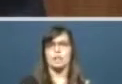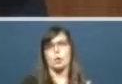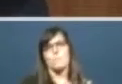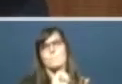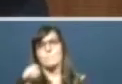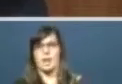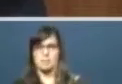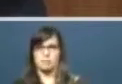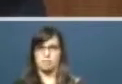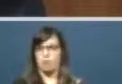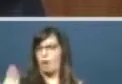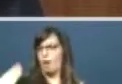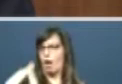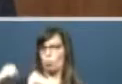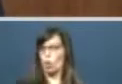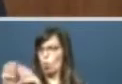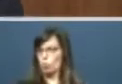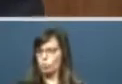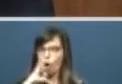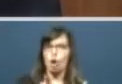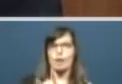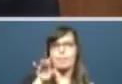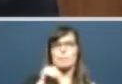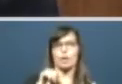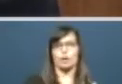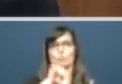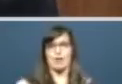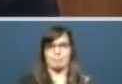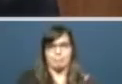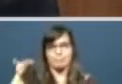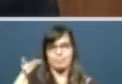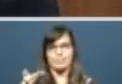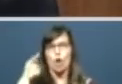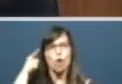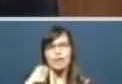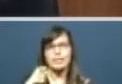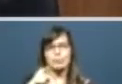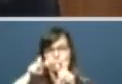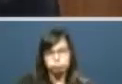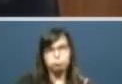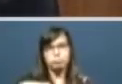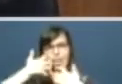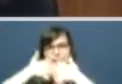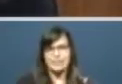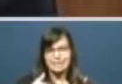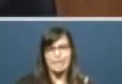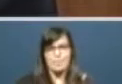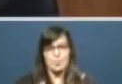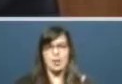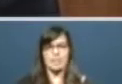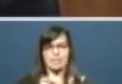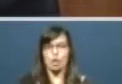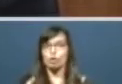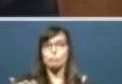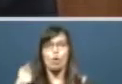inicial del anterior acuerdo su gran objetivo es re industrializar castilla y león' y para ello pretende ser una estrategia única